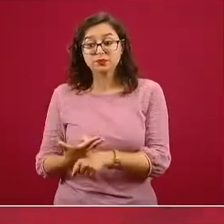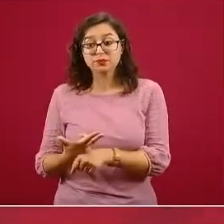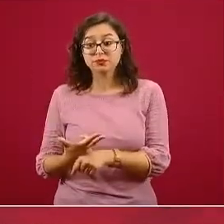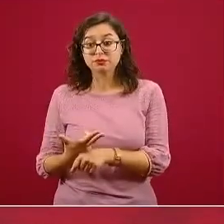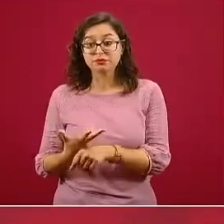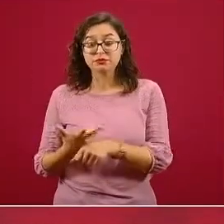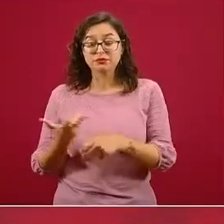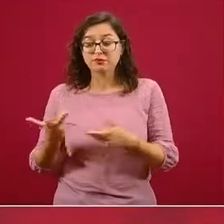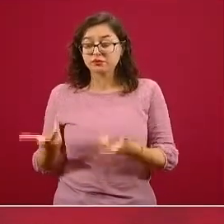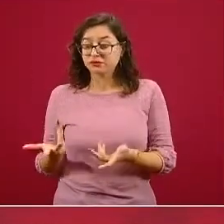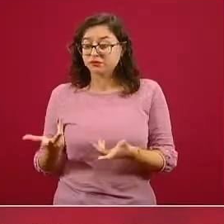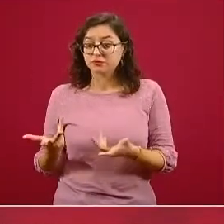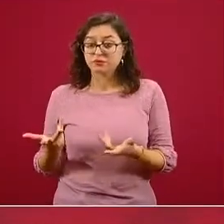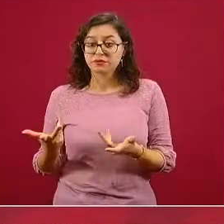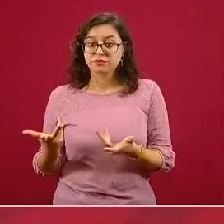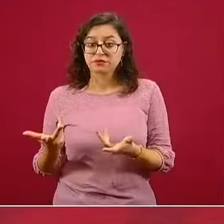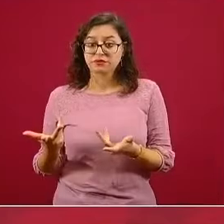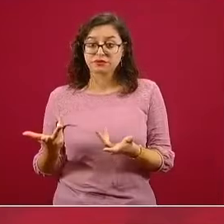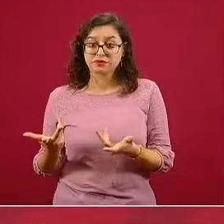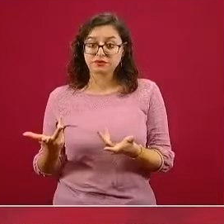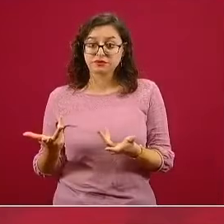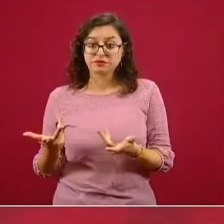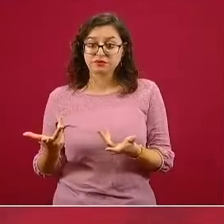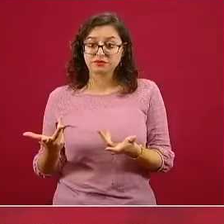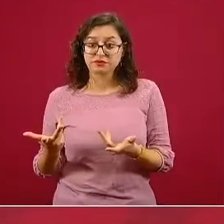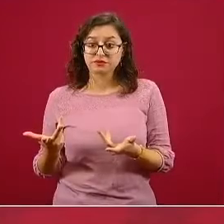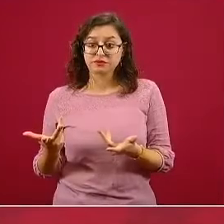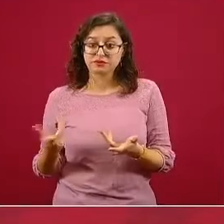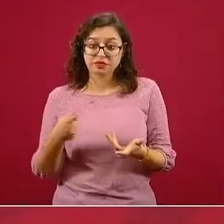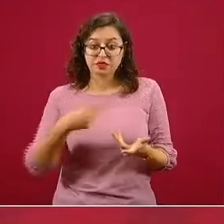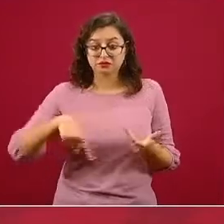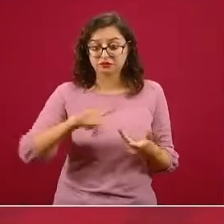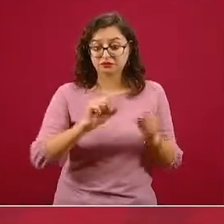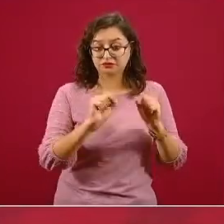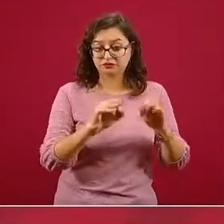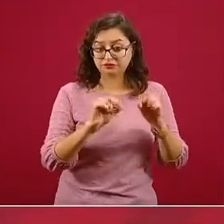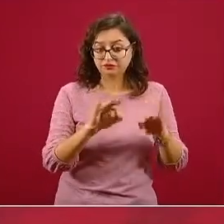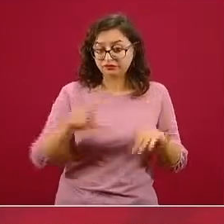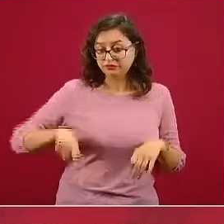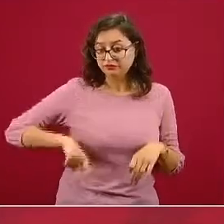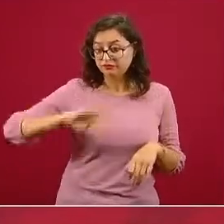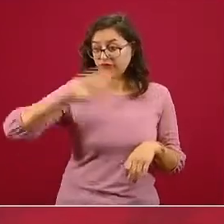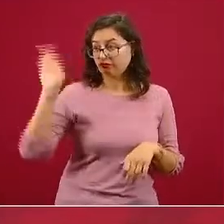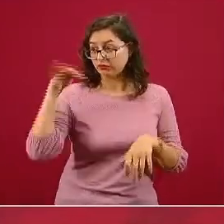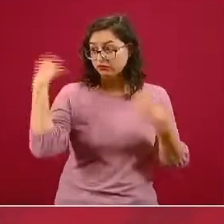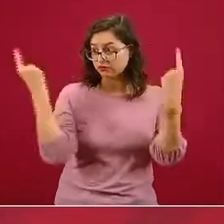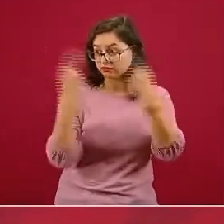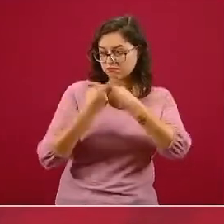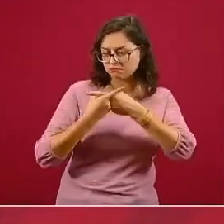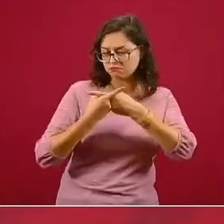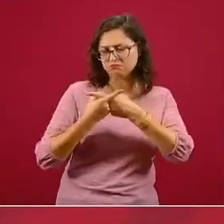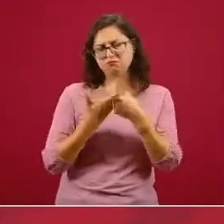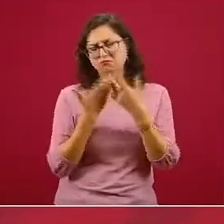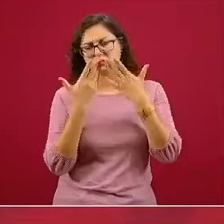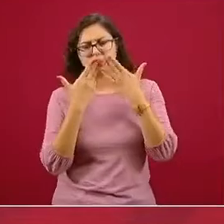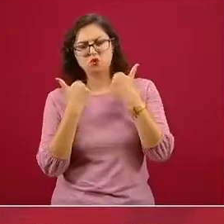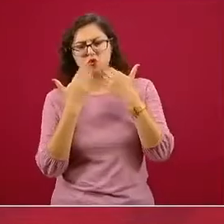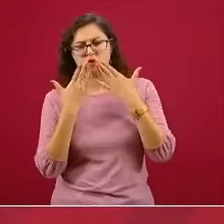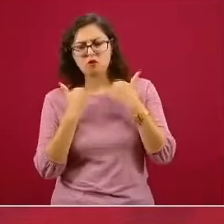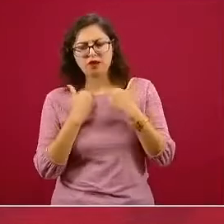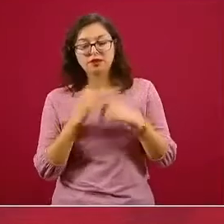no se interpone o no se interfiere con el ámbito de las oficinas del gobierno federal, de las dependencias del Ejecutivo